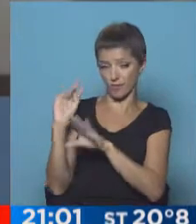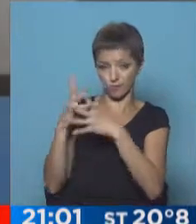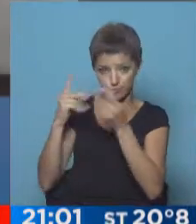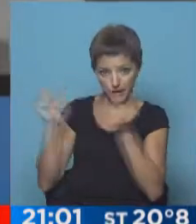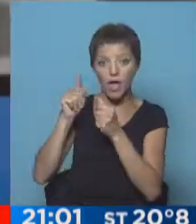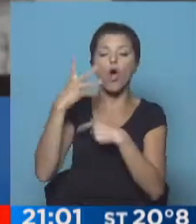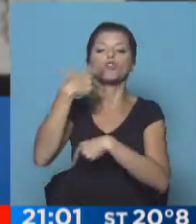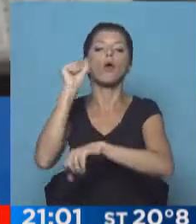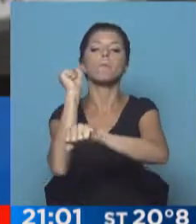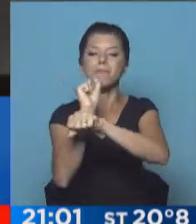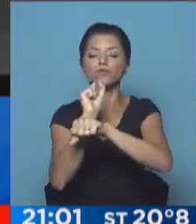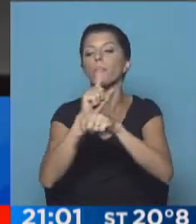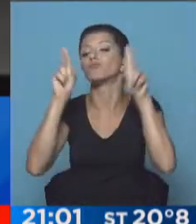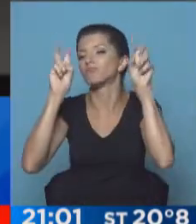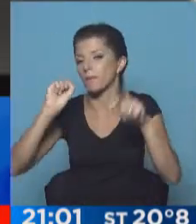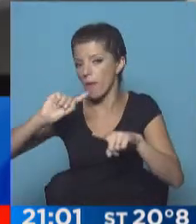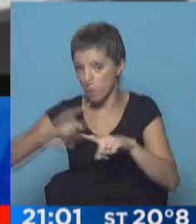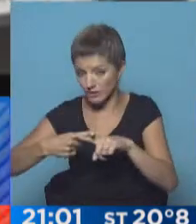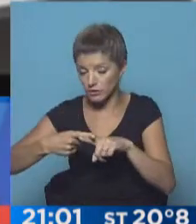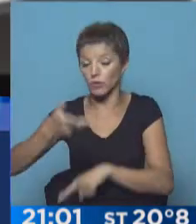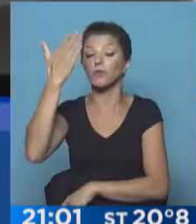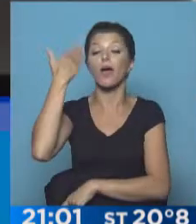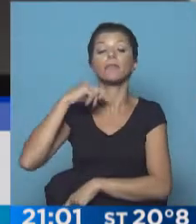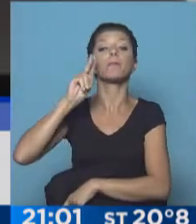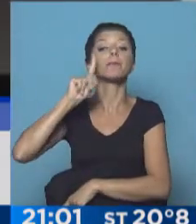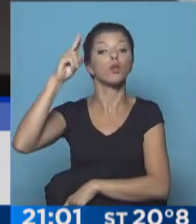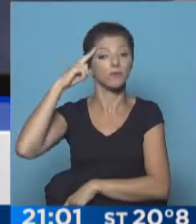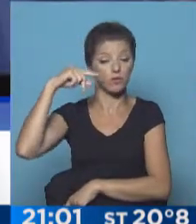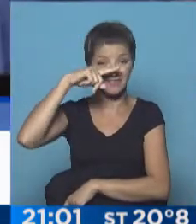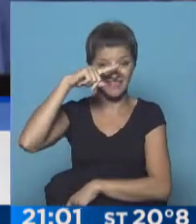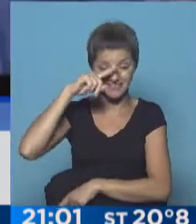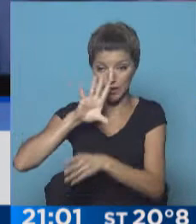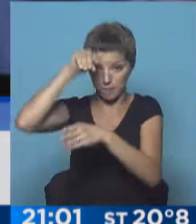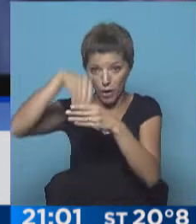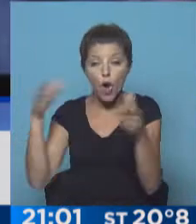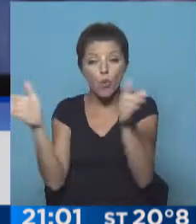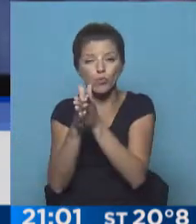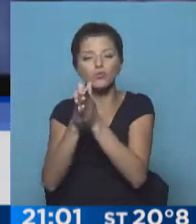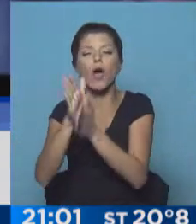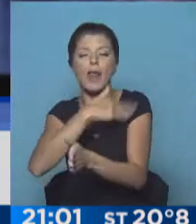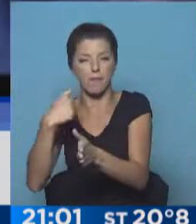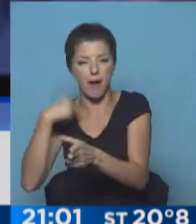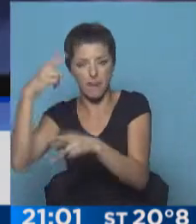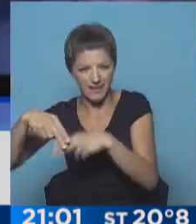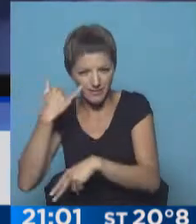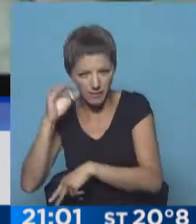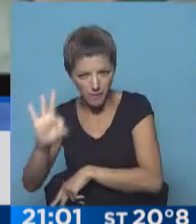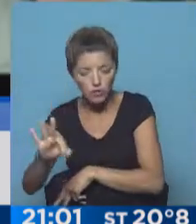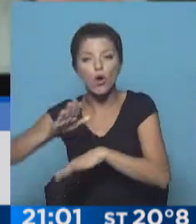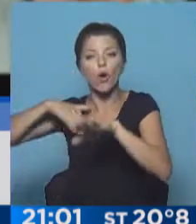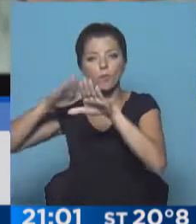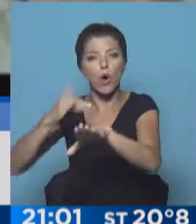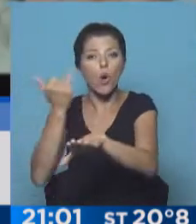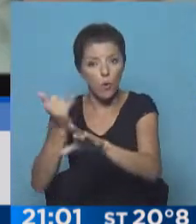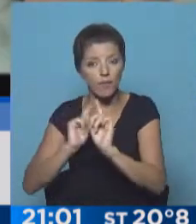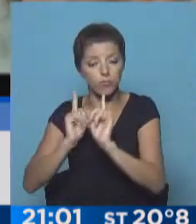políticas y desde principios de 1977 participó junto a las madres de la plaza en sus marchas de los días jueves